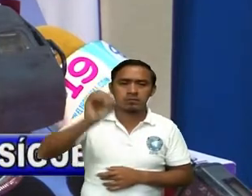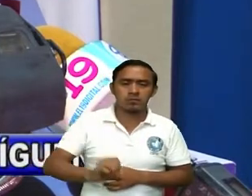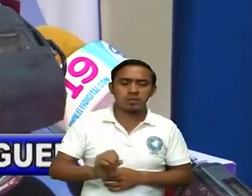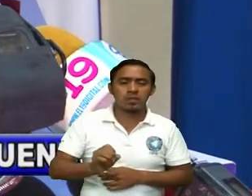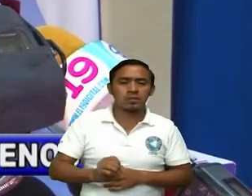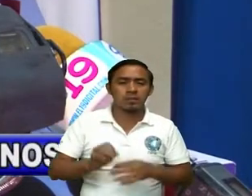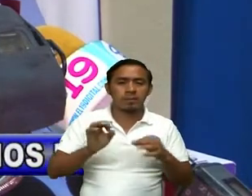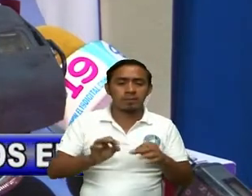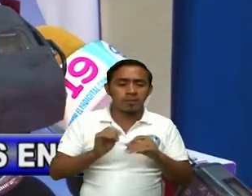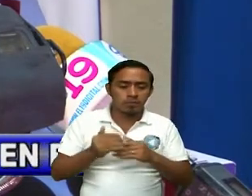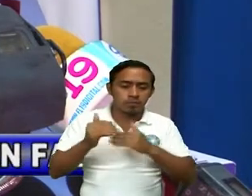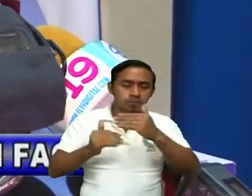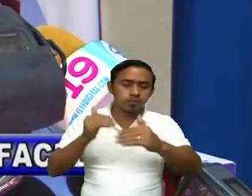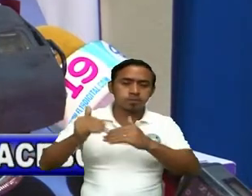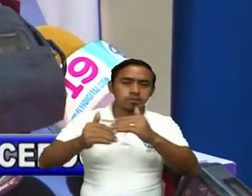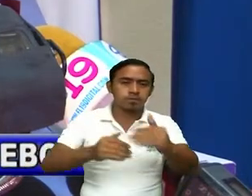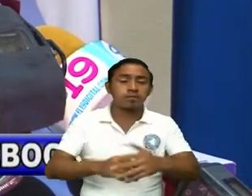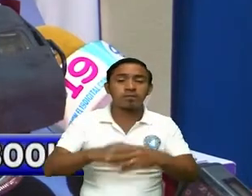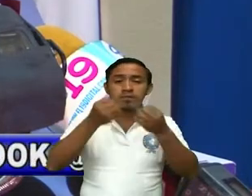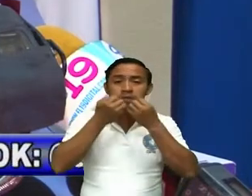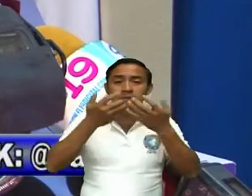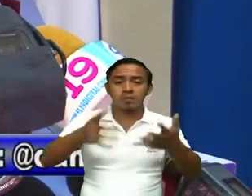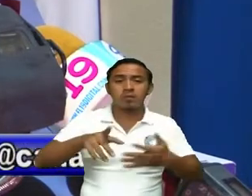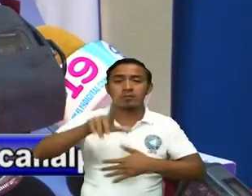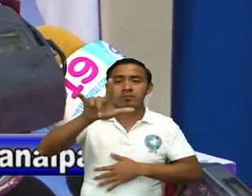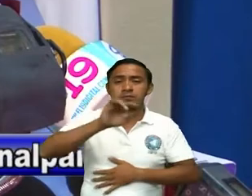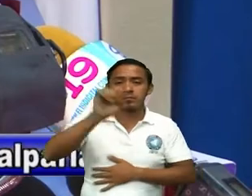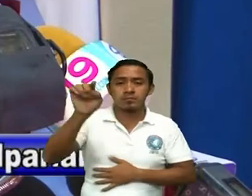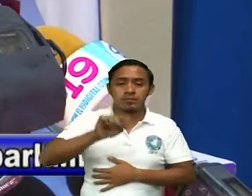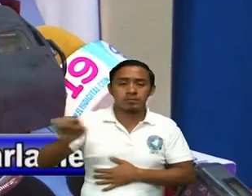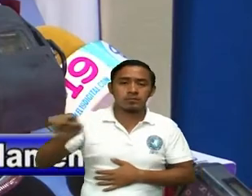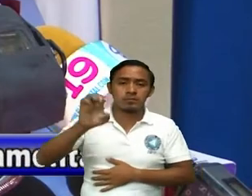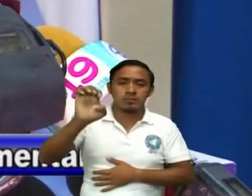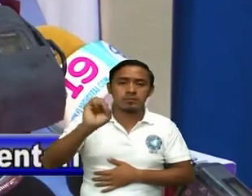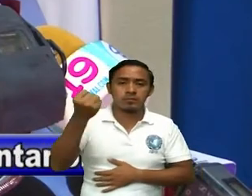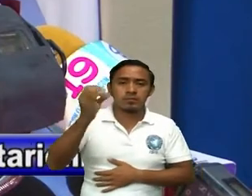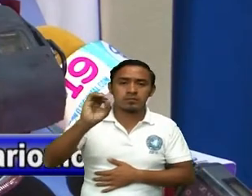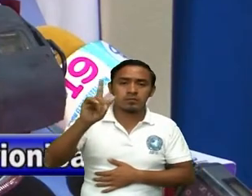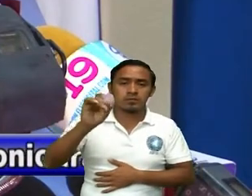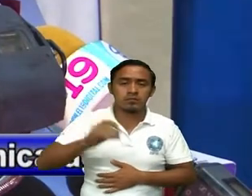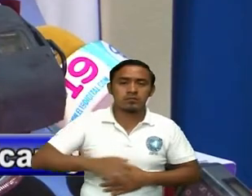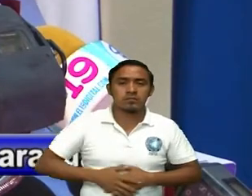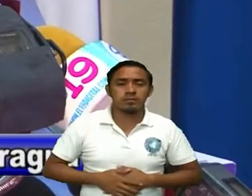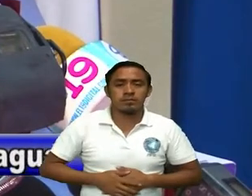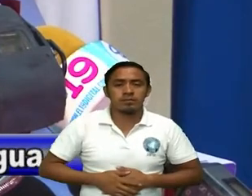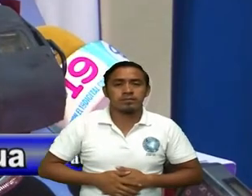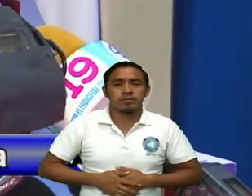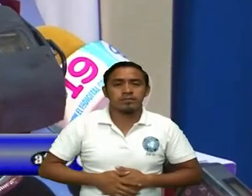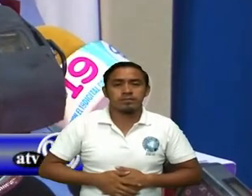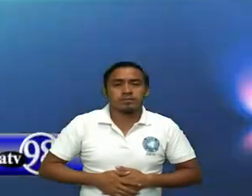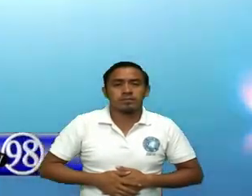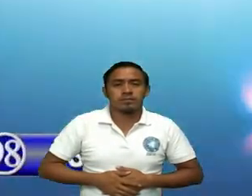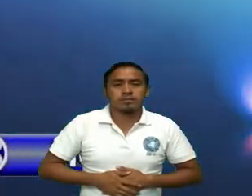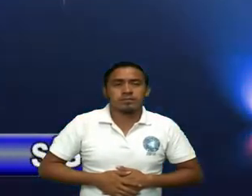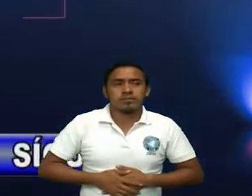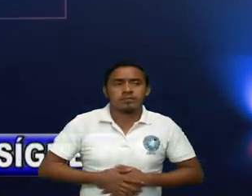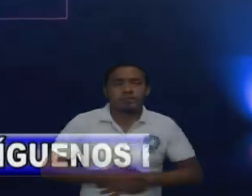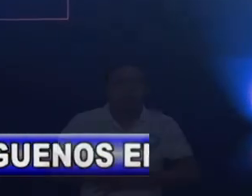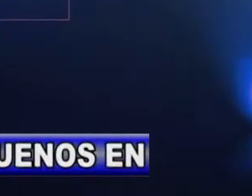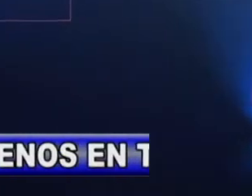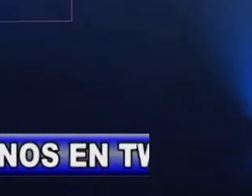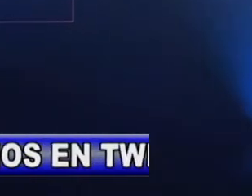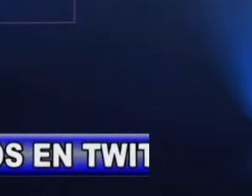de avance. Con cámara de Wendell Noguera para el canal parlamentario, informó Liz Escoto.